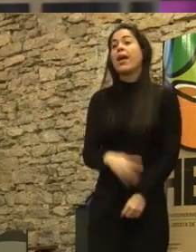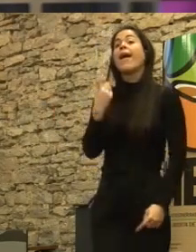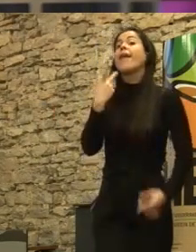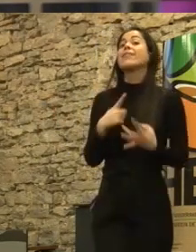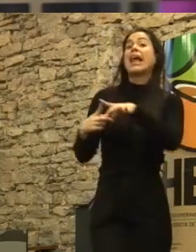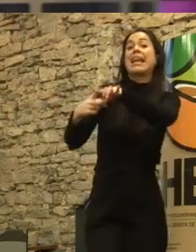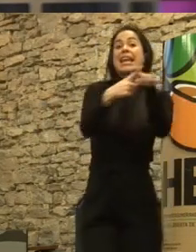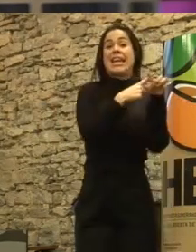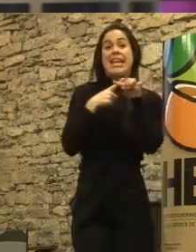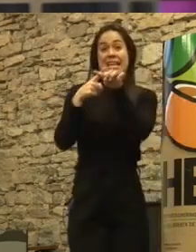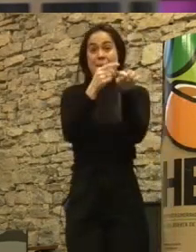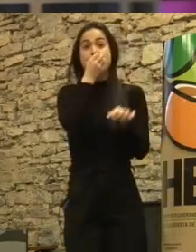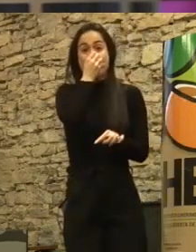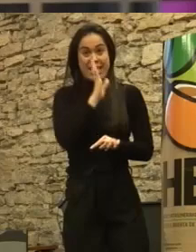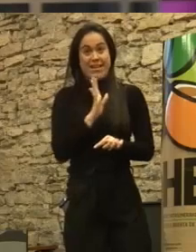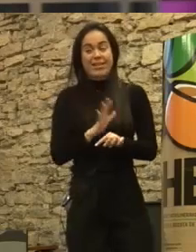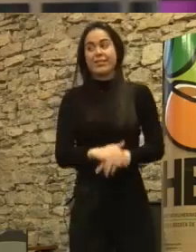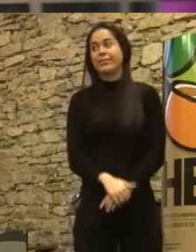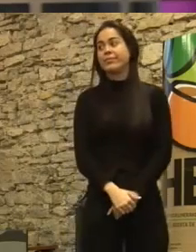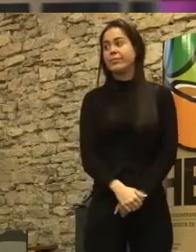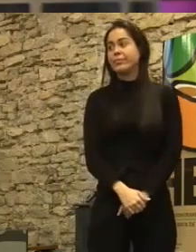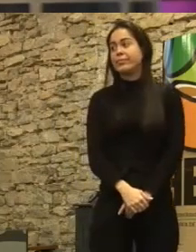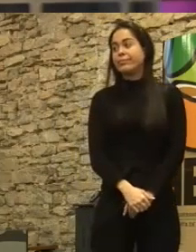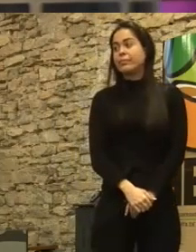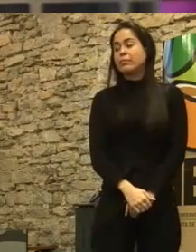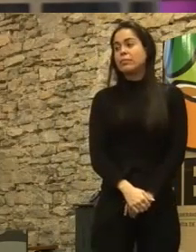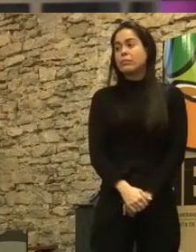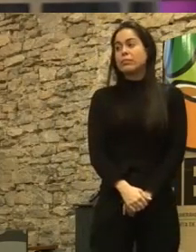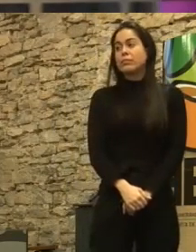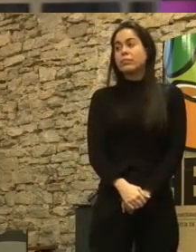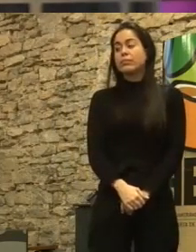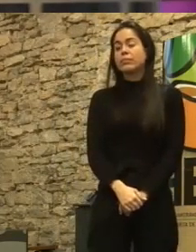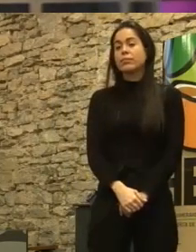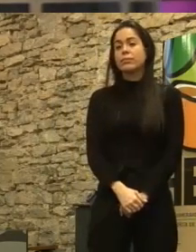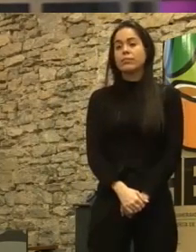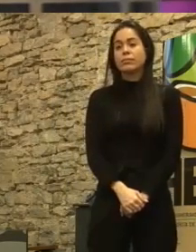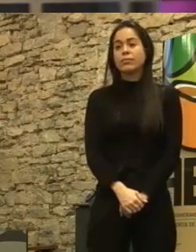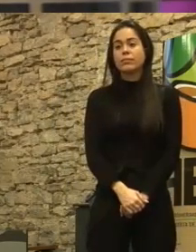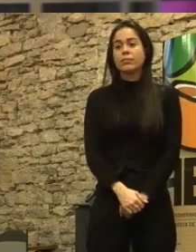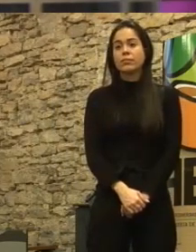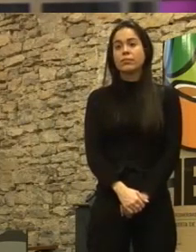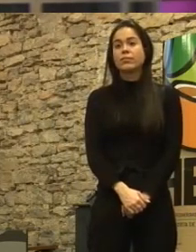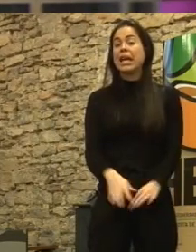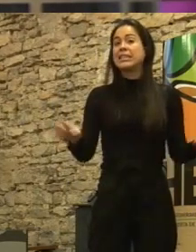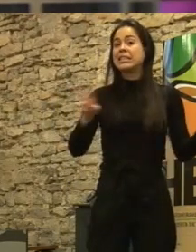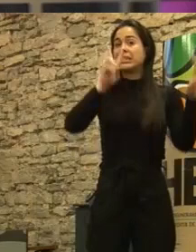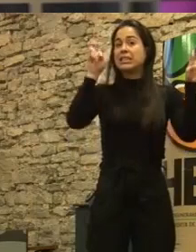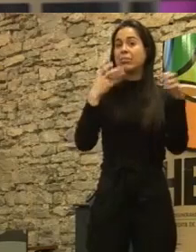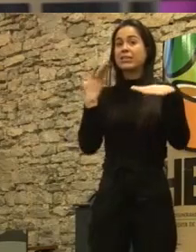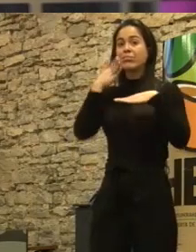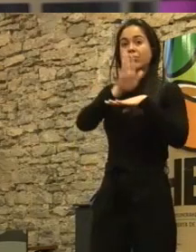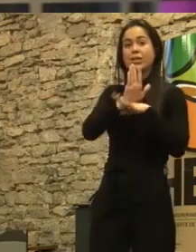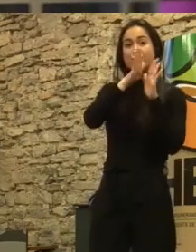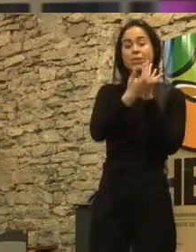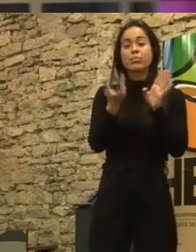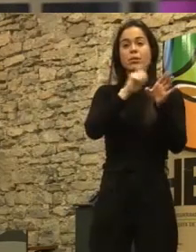repartirlo bien. Claro, al hablar de representación y de participación, el